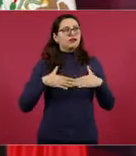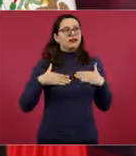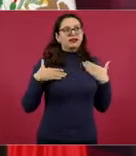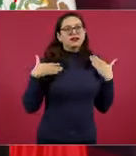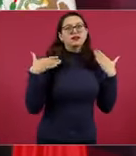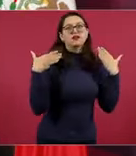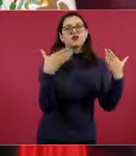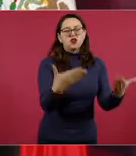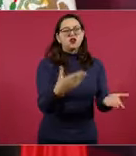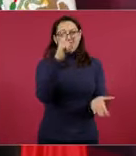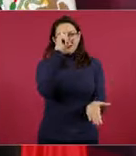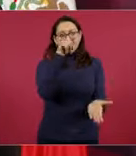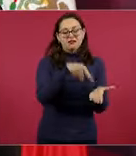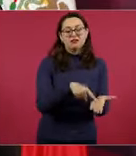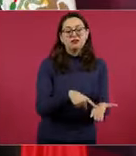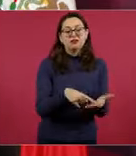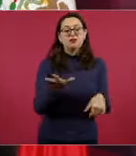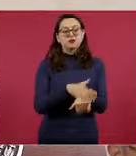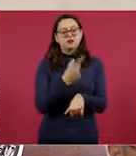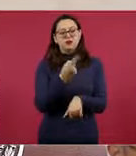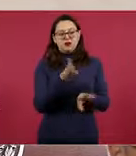sus insultos,